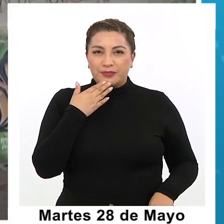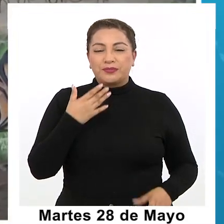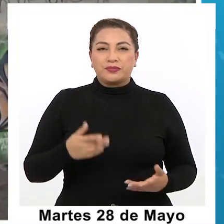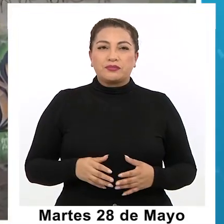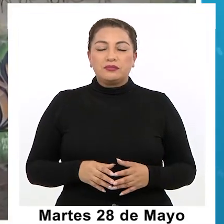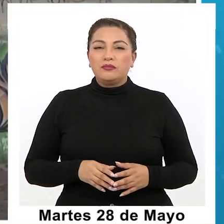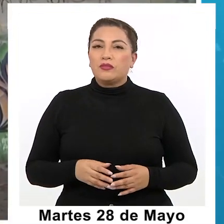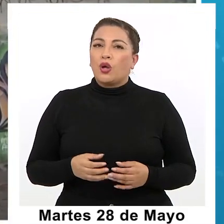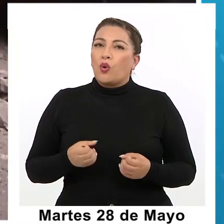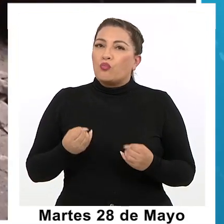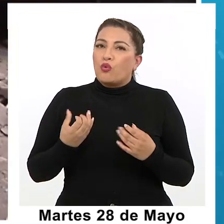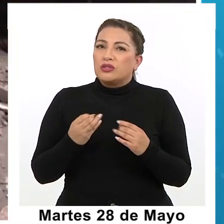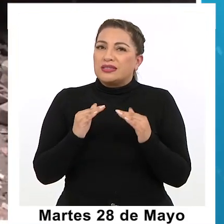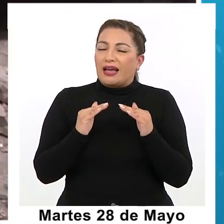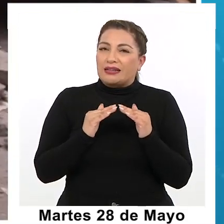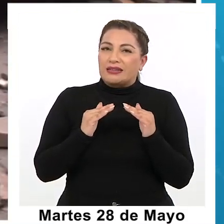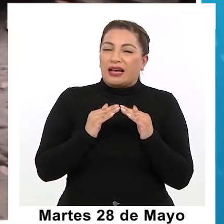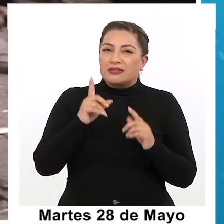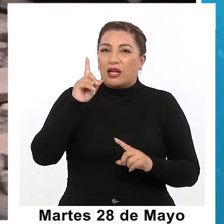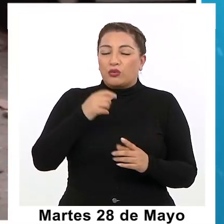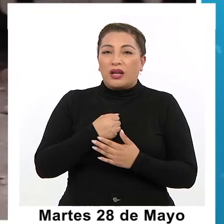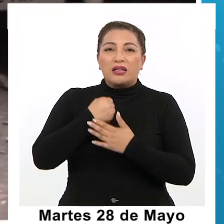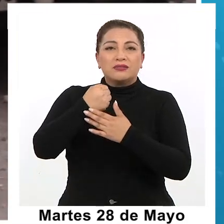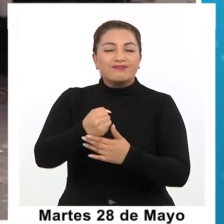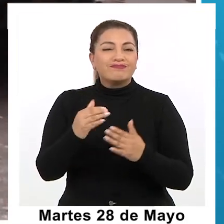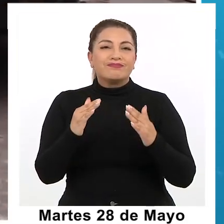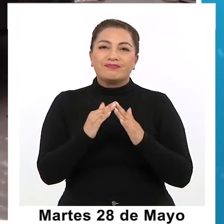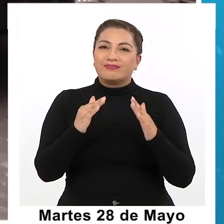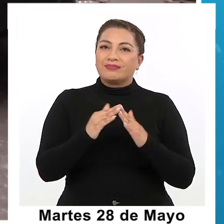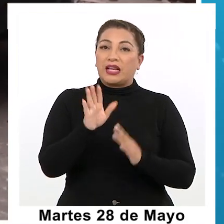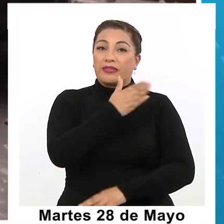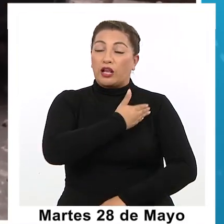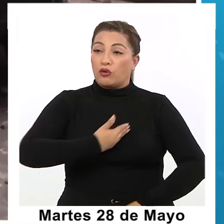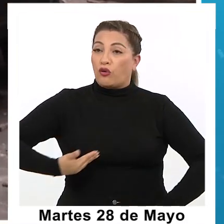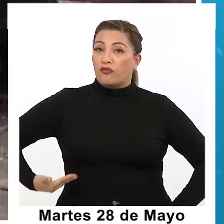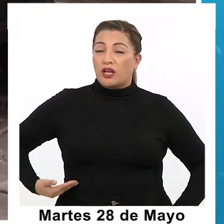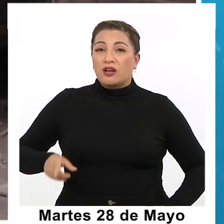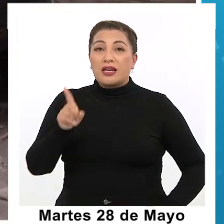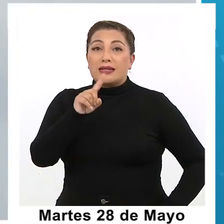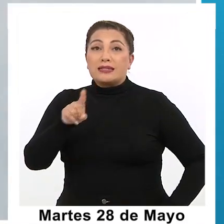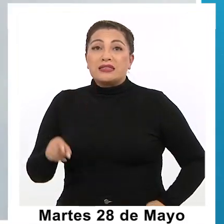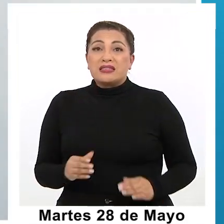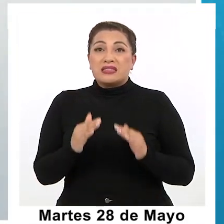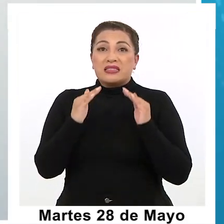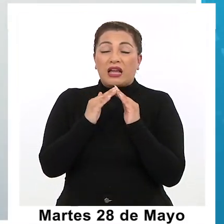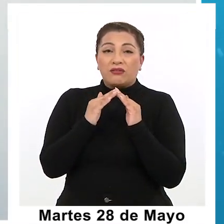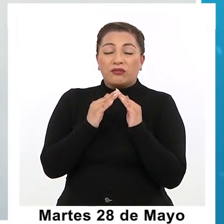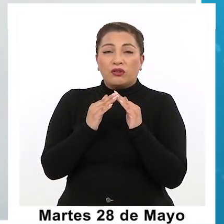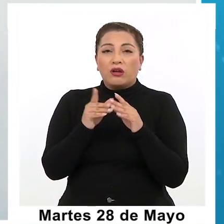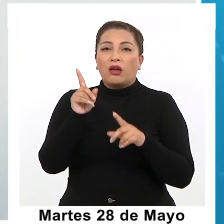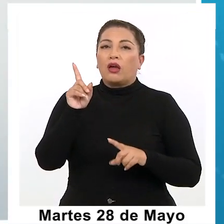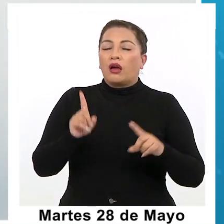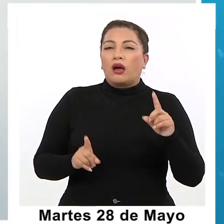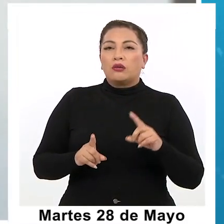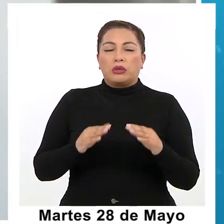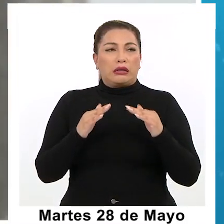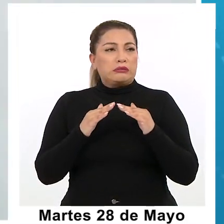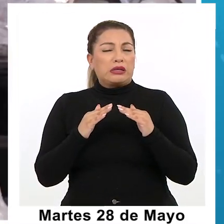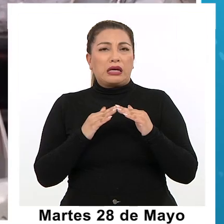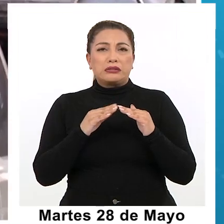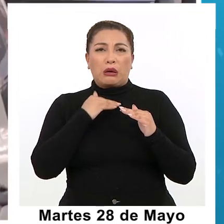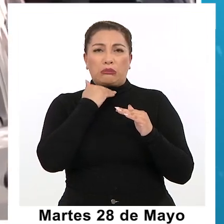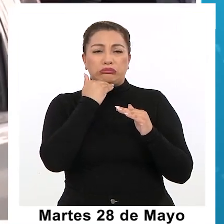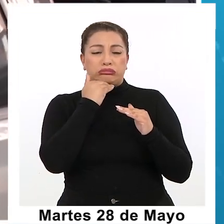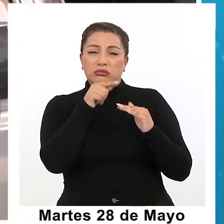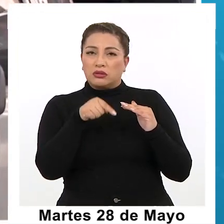preexistente. Hay muchas viviendas, muchas soluciones habitacionales que vienen del gobierno, vienen de Servios o antecesores, en que se entregó una caseta sanitaria. Y